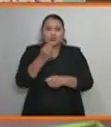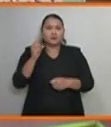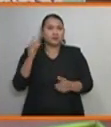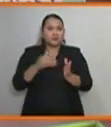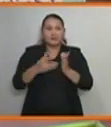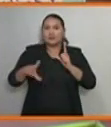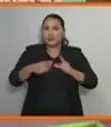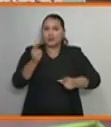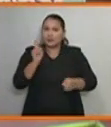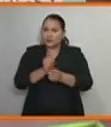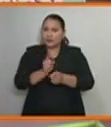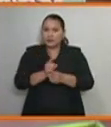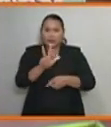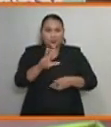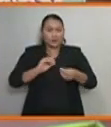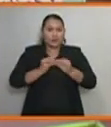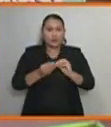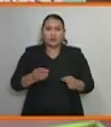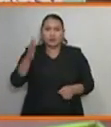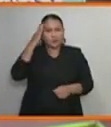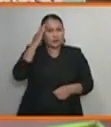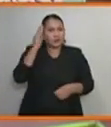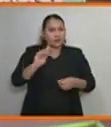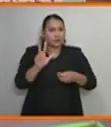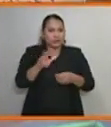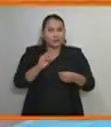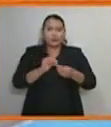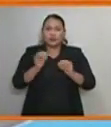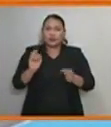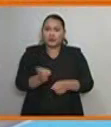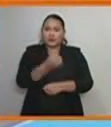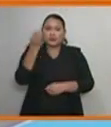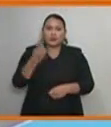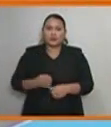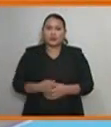si aciertan a los tres números, así que conozcamos el primer número favorecido.